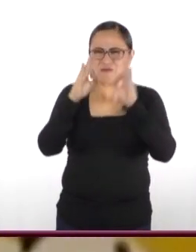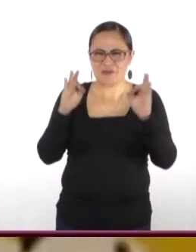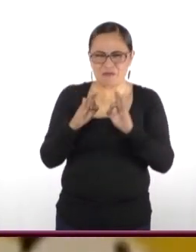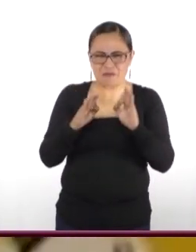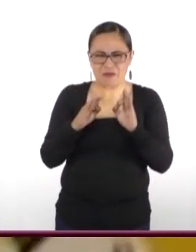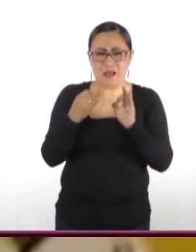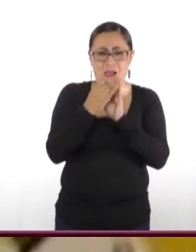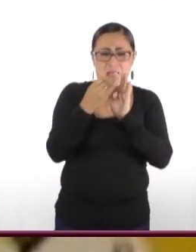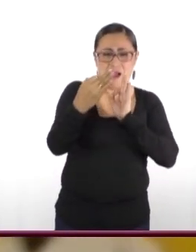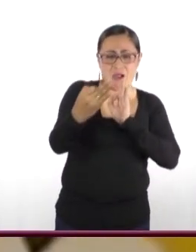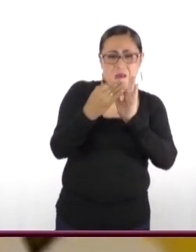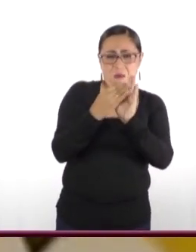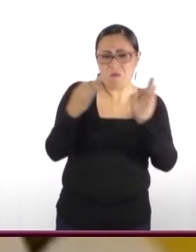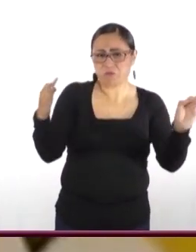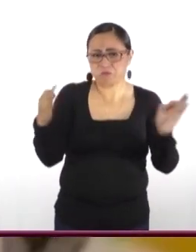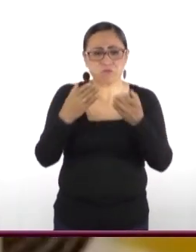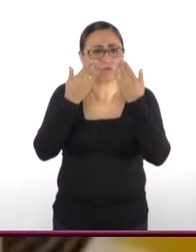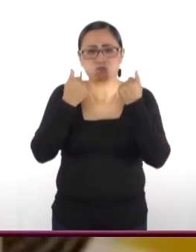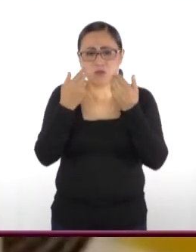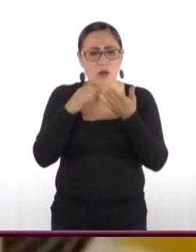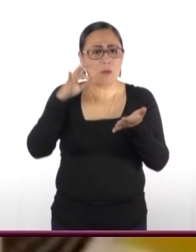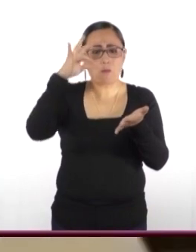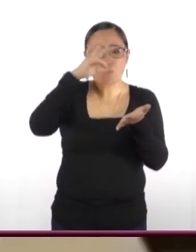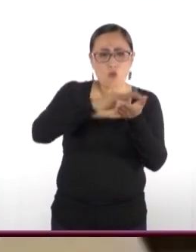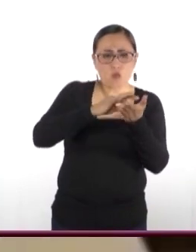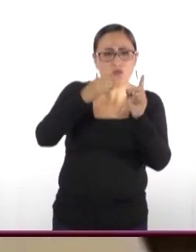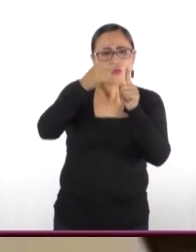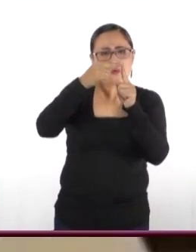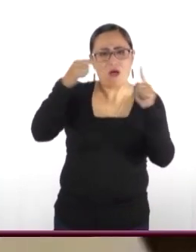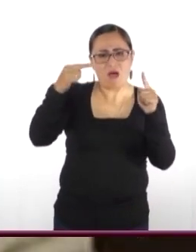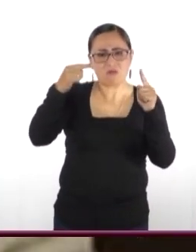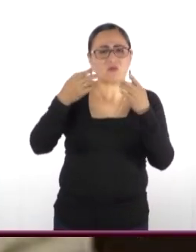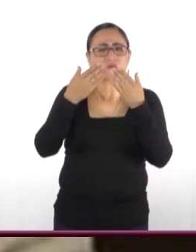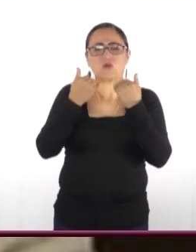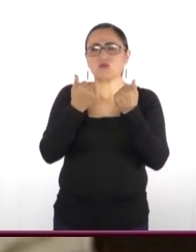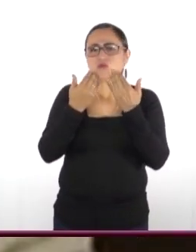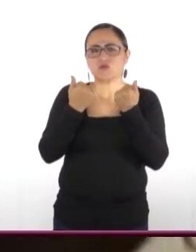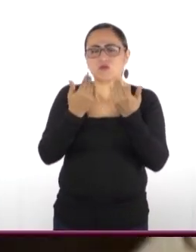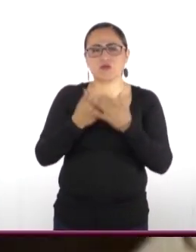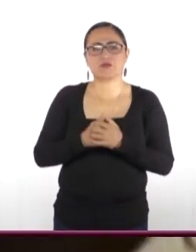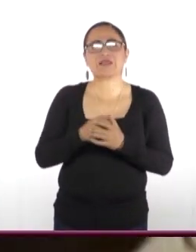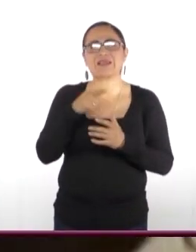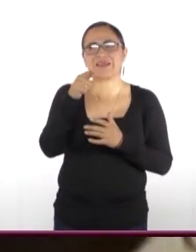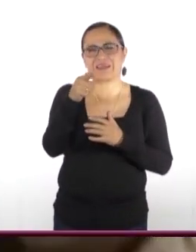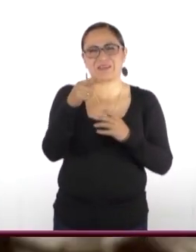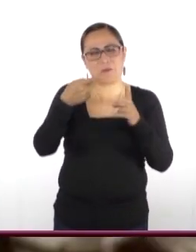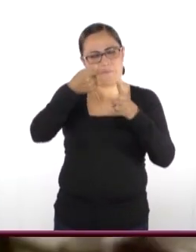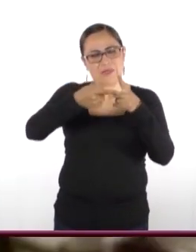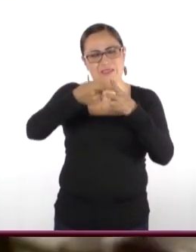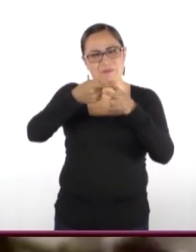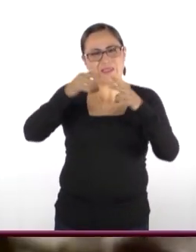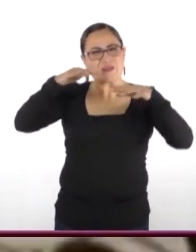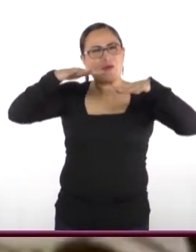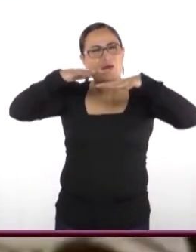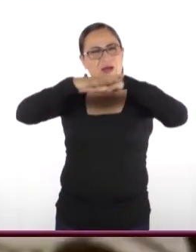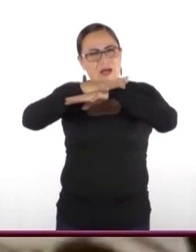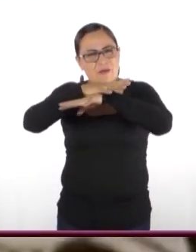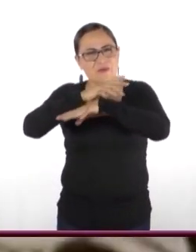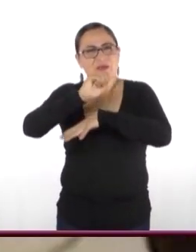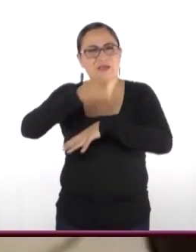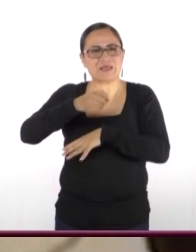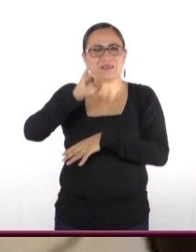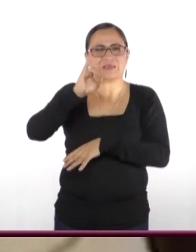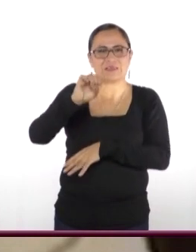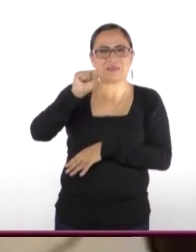transformaciones geométricas que no cambian la distancia existente entre puntos o ángulos. A esta transformación